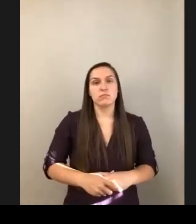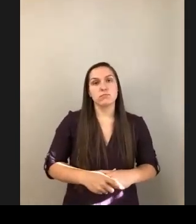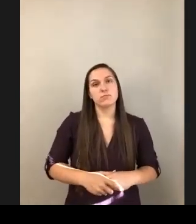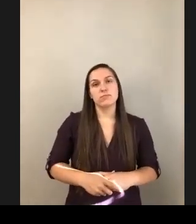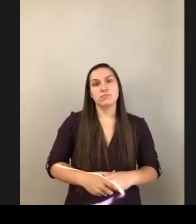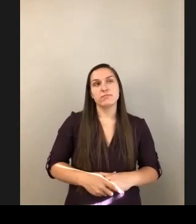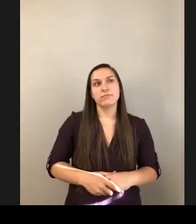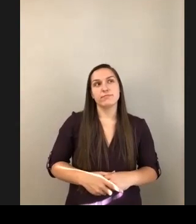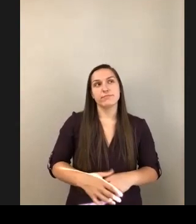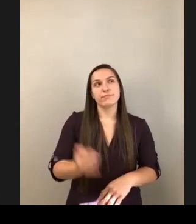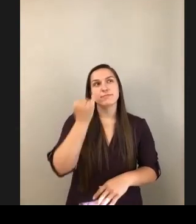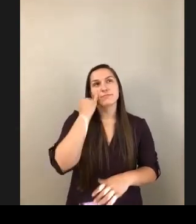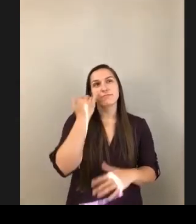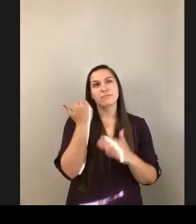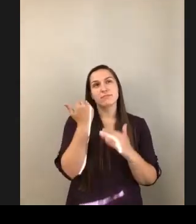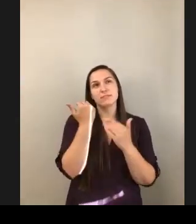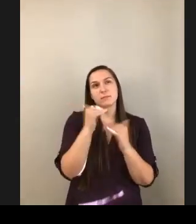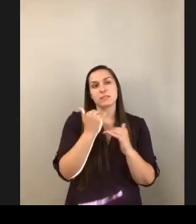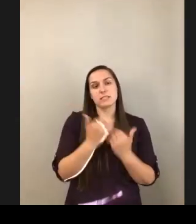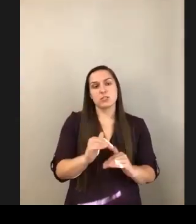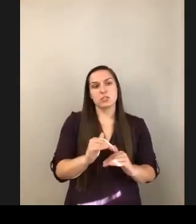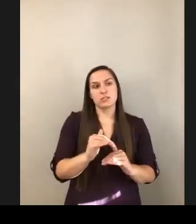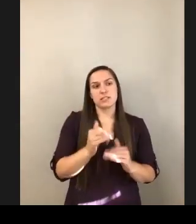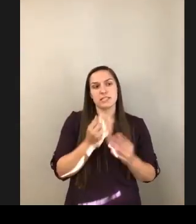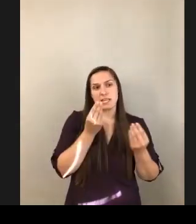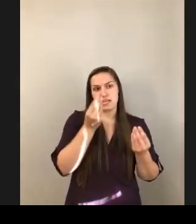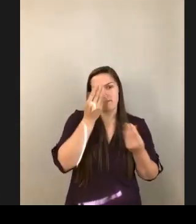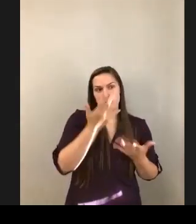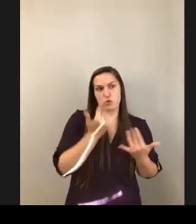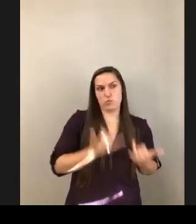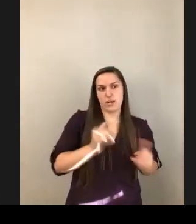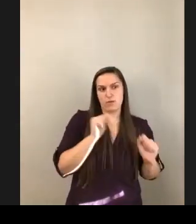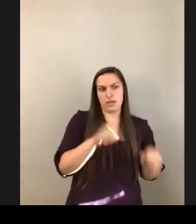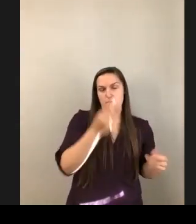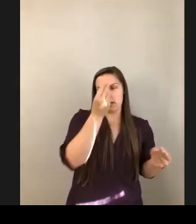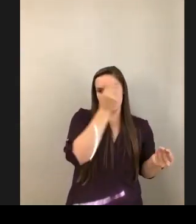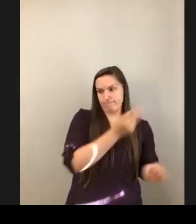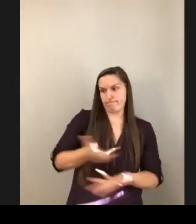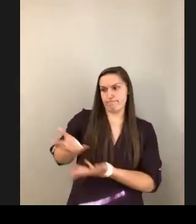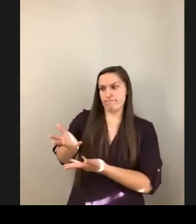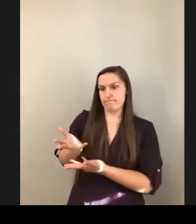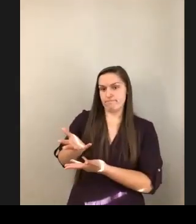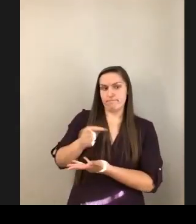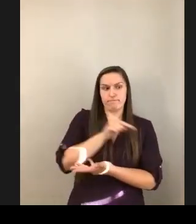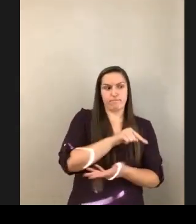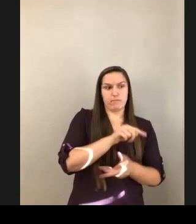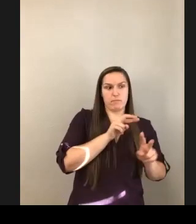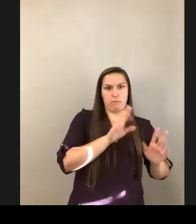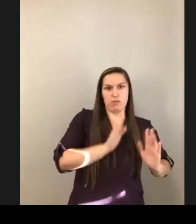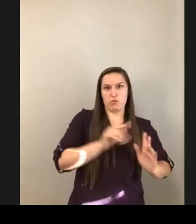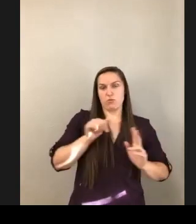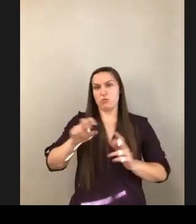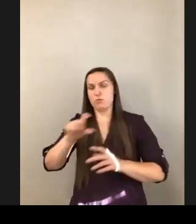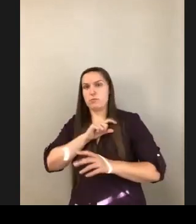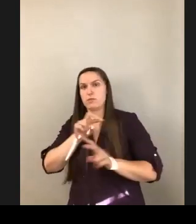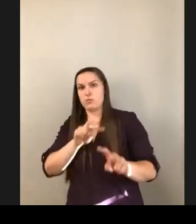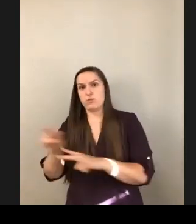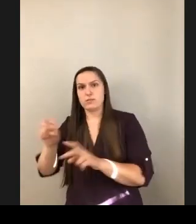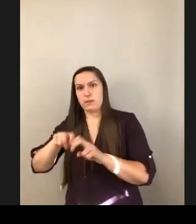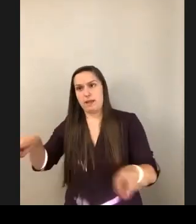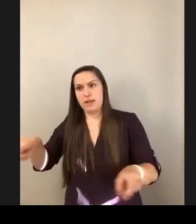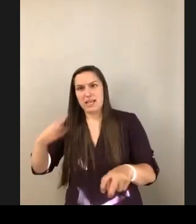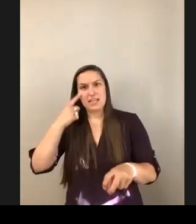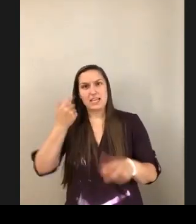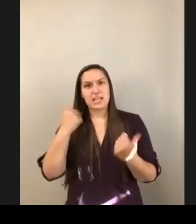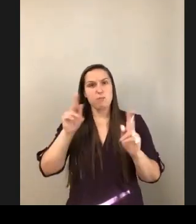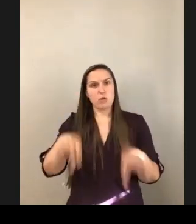No sé si es que haya un límite en la información que se puede compartir de parte